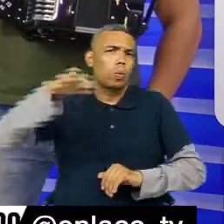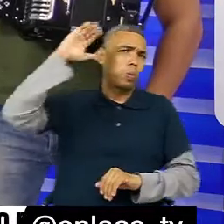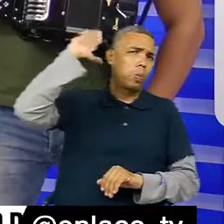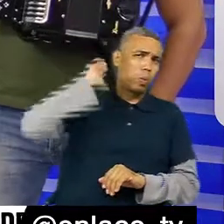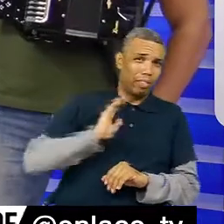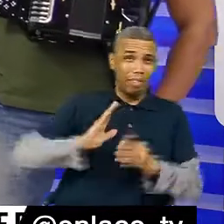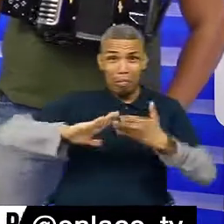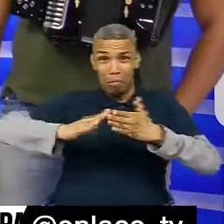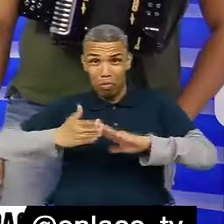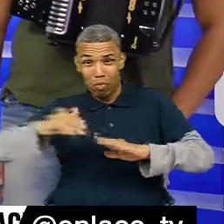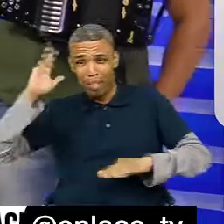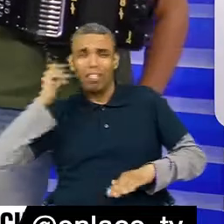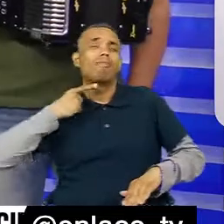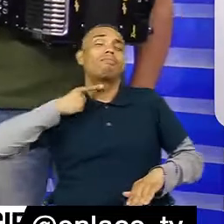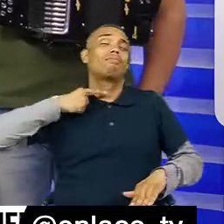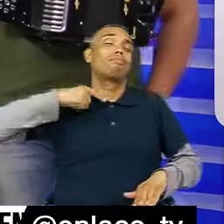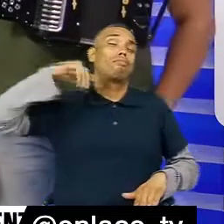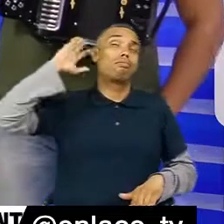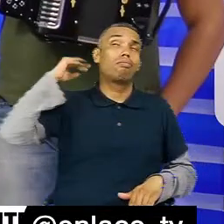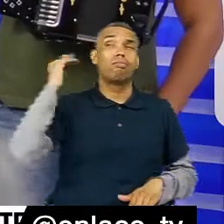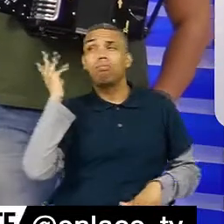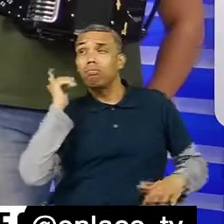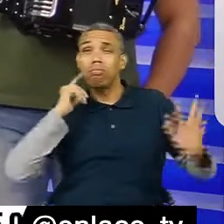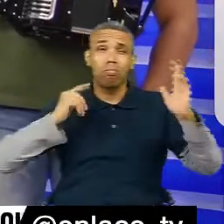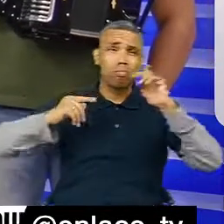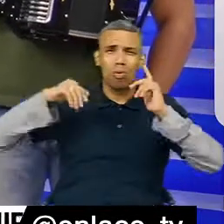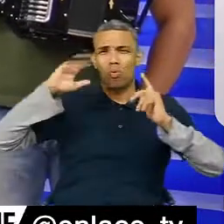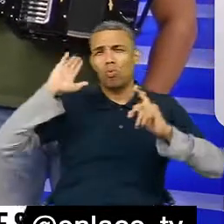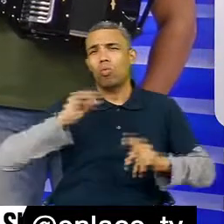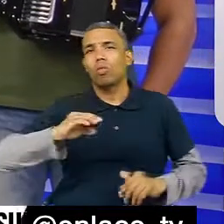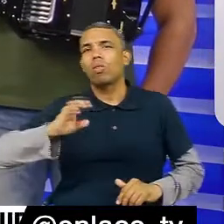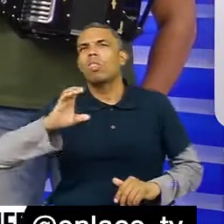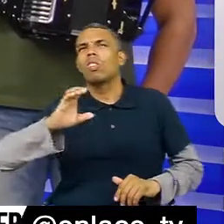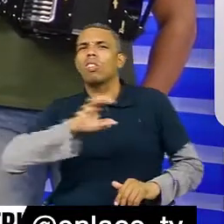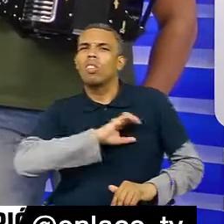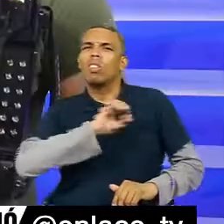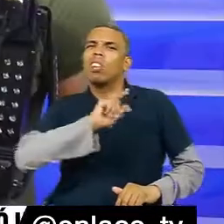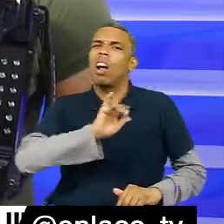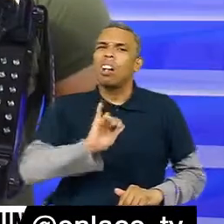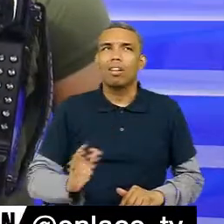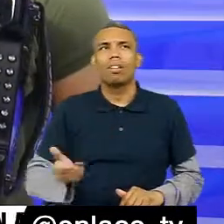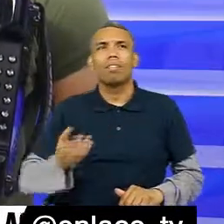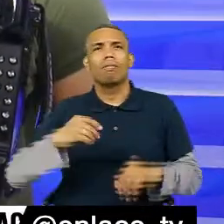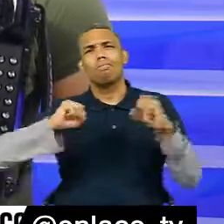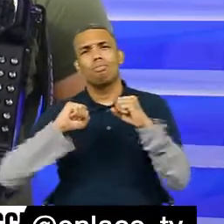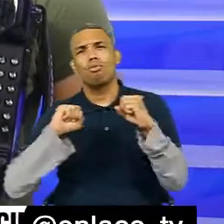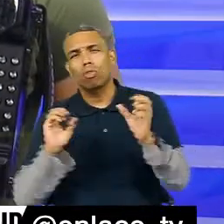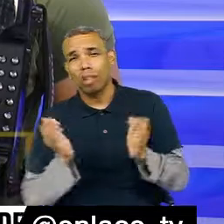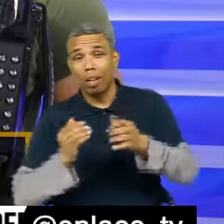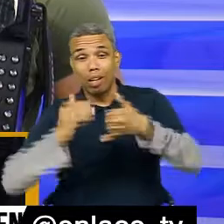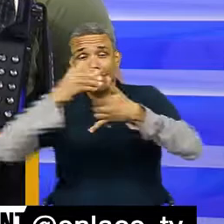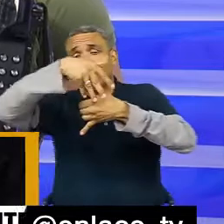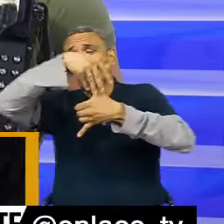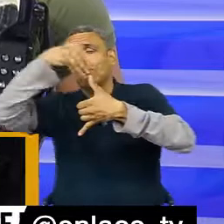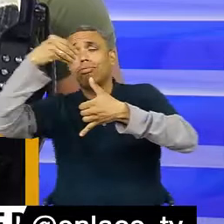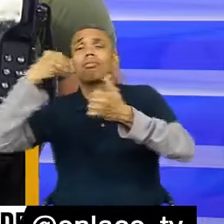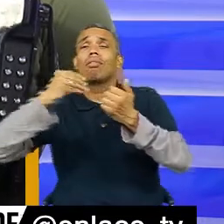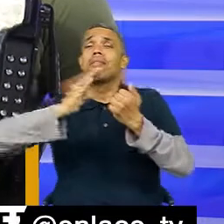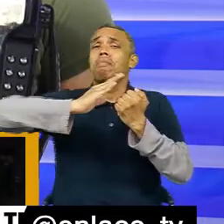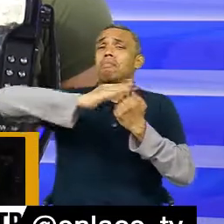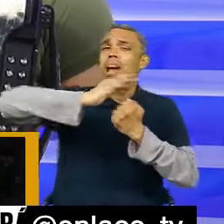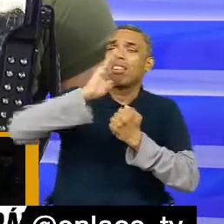Michel y Javier con su nuevo objetivo Amor Bendito. Una canción que está bien en todos los listados nacionales, no solamente en la costa, sino que en los Santander